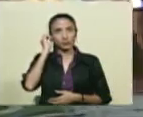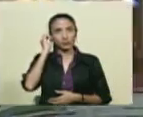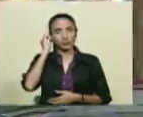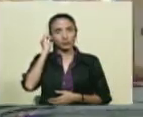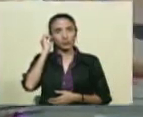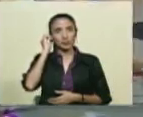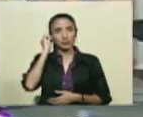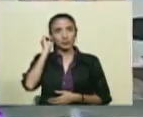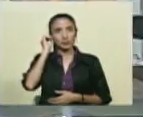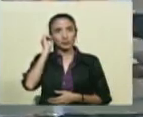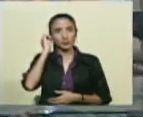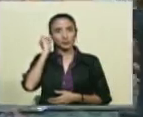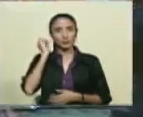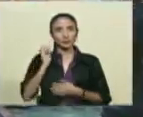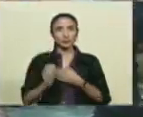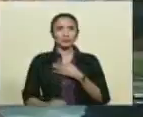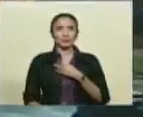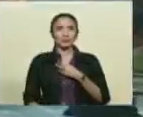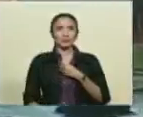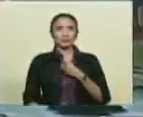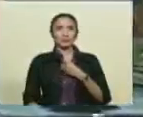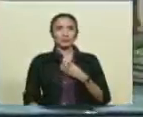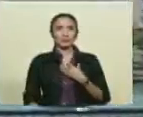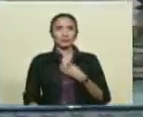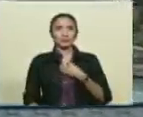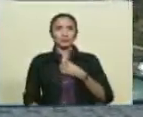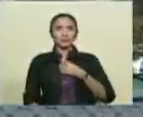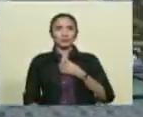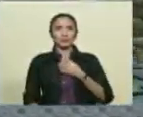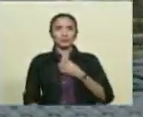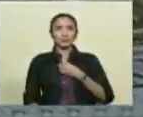Aló, aló, aló, aló, aló.